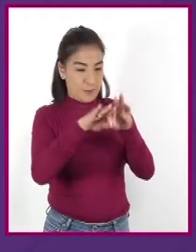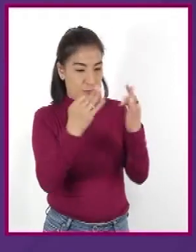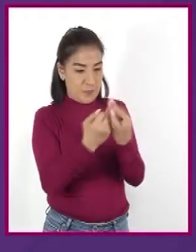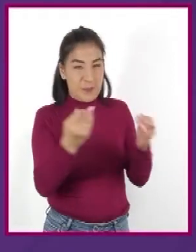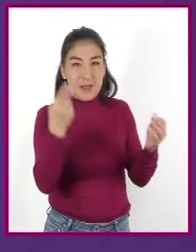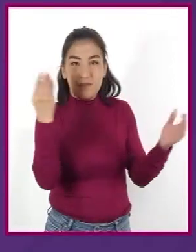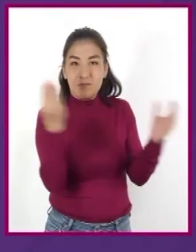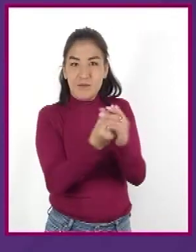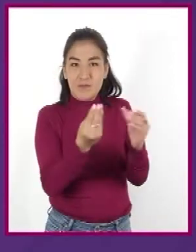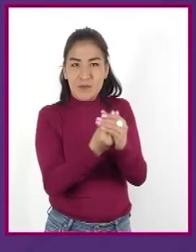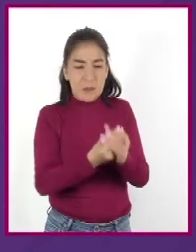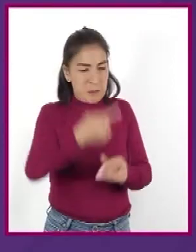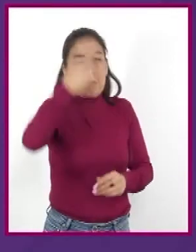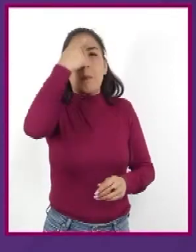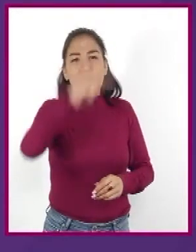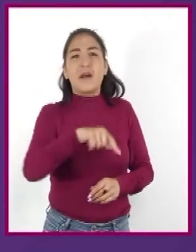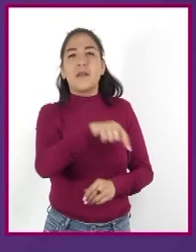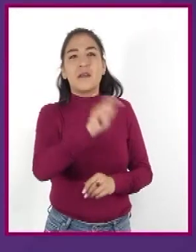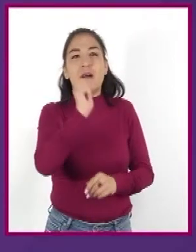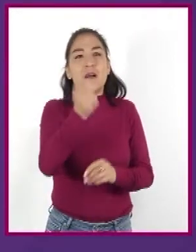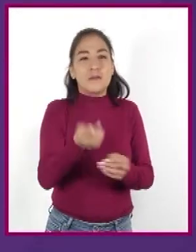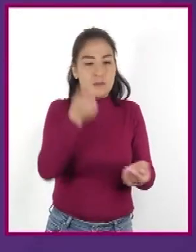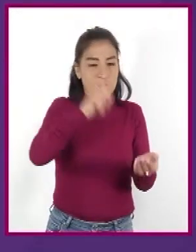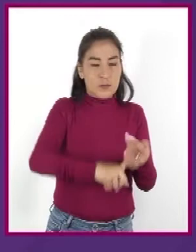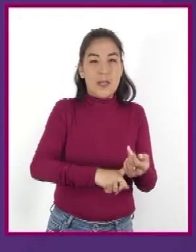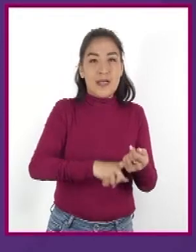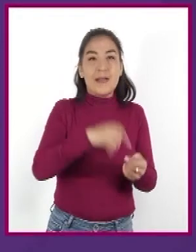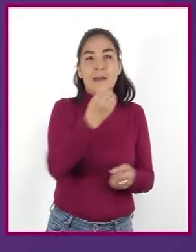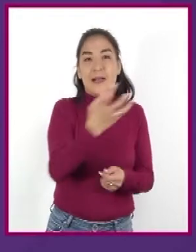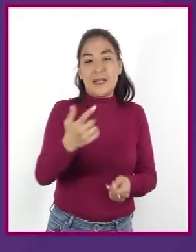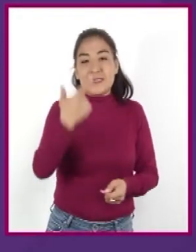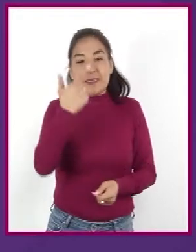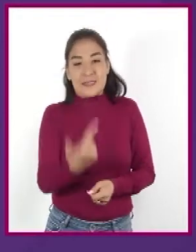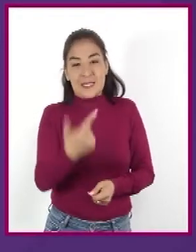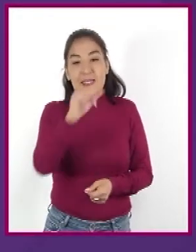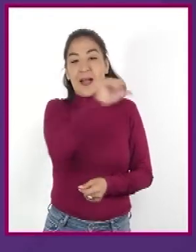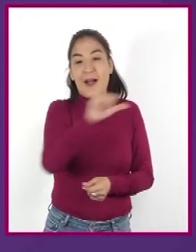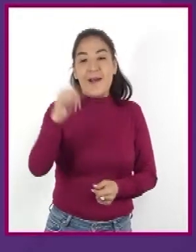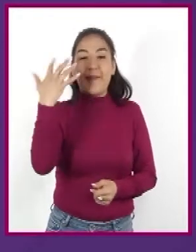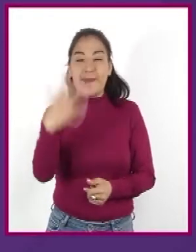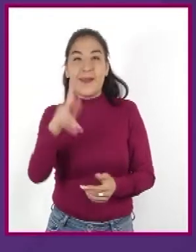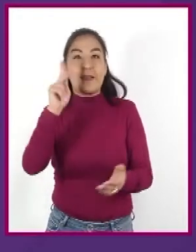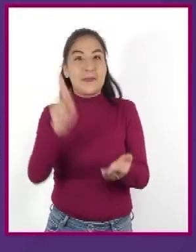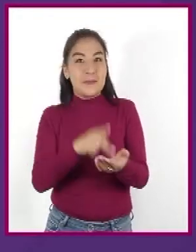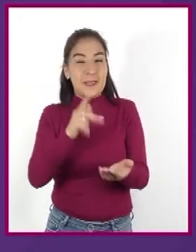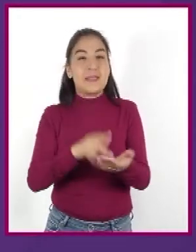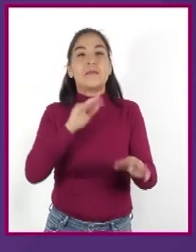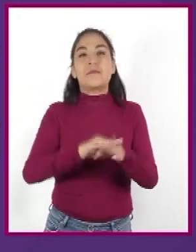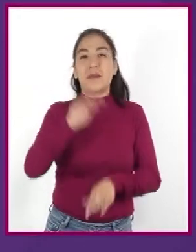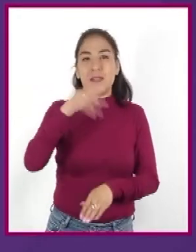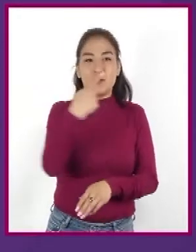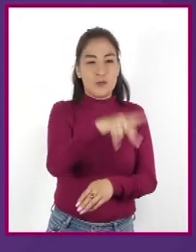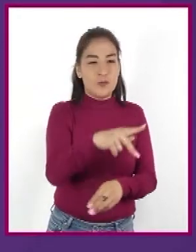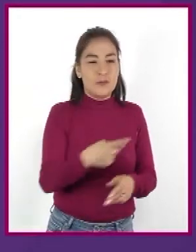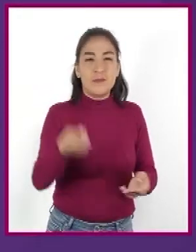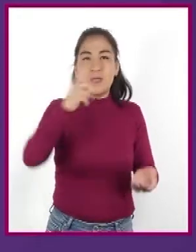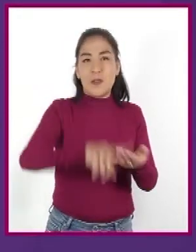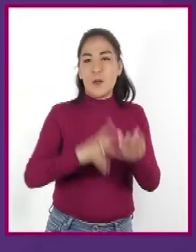especial les da la capacidad de absorber entre 7 y 10 veces más su masa en